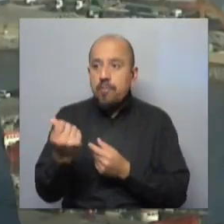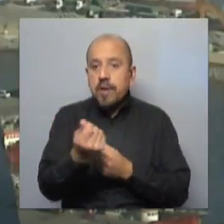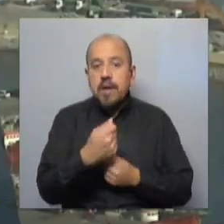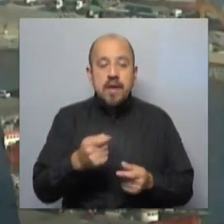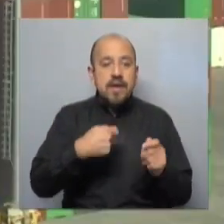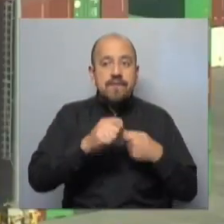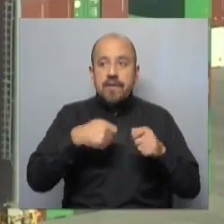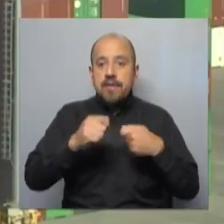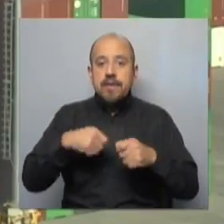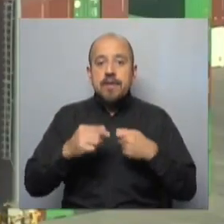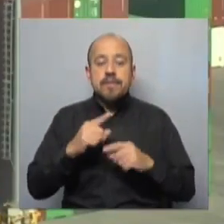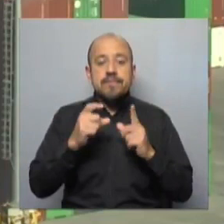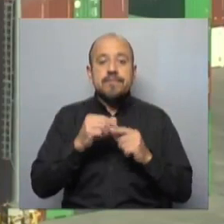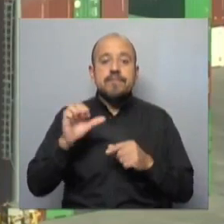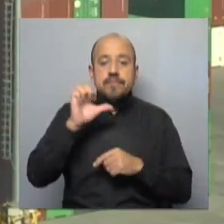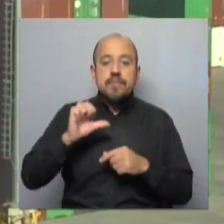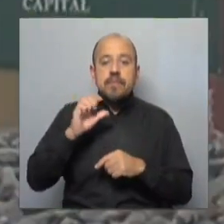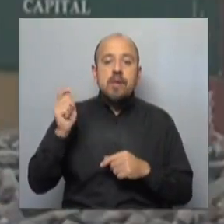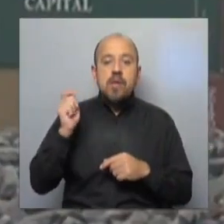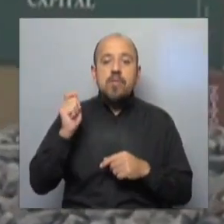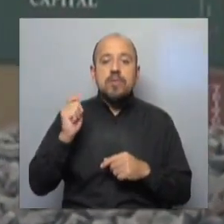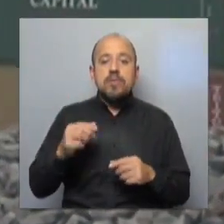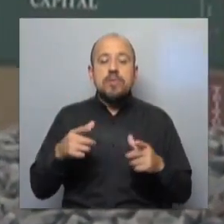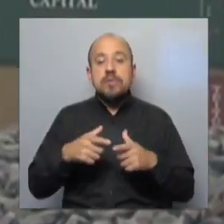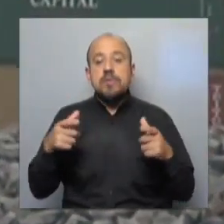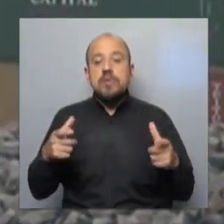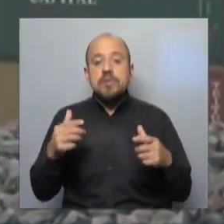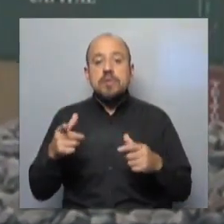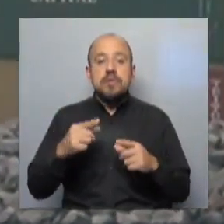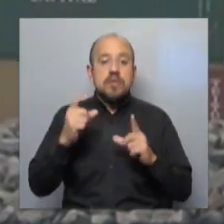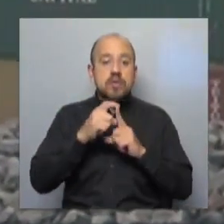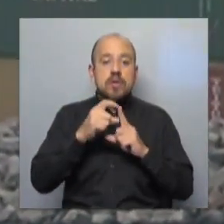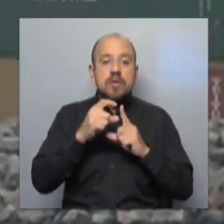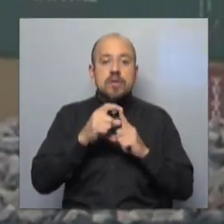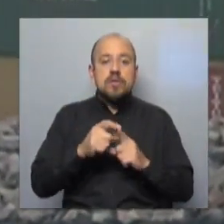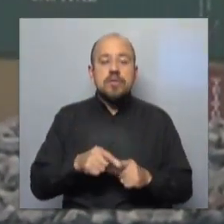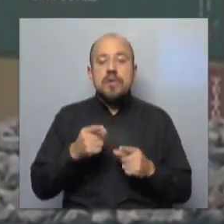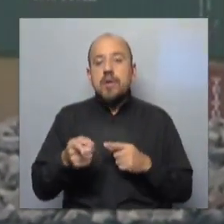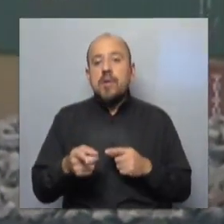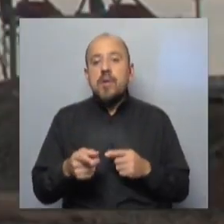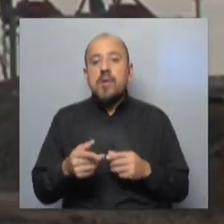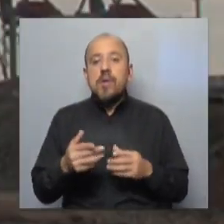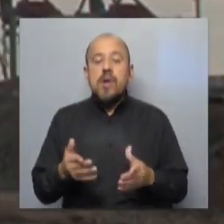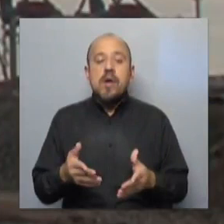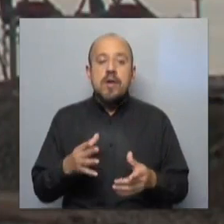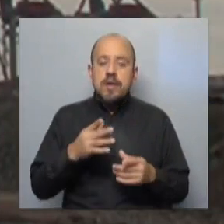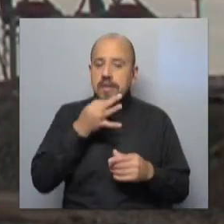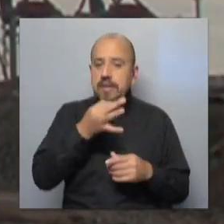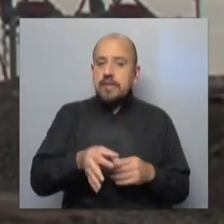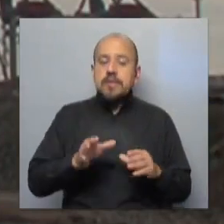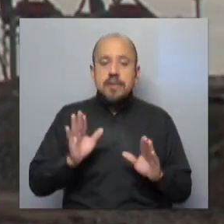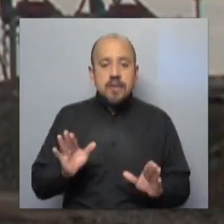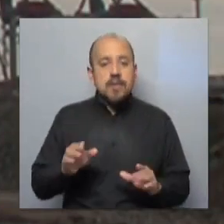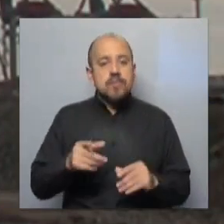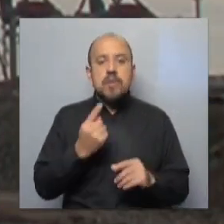en particular de las empresas públicas grandes demandantes de la divisa asociado el punto anterior advierten que una